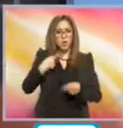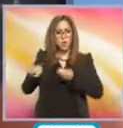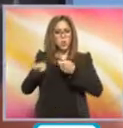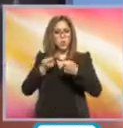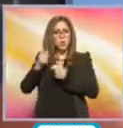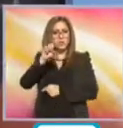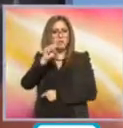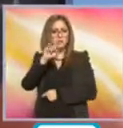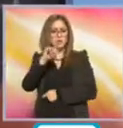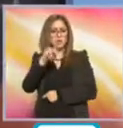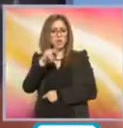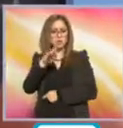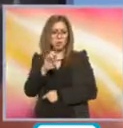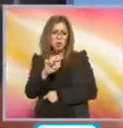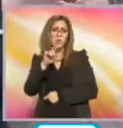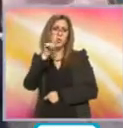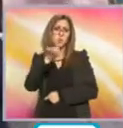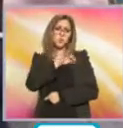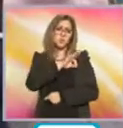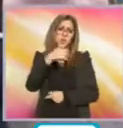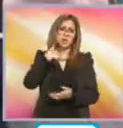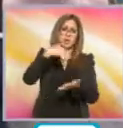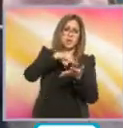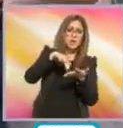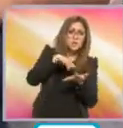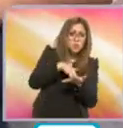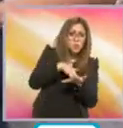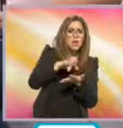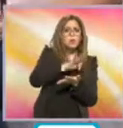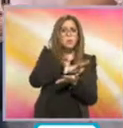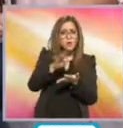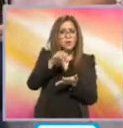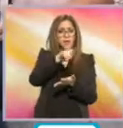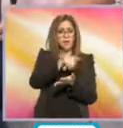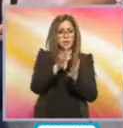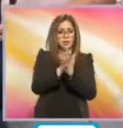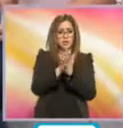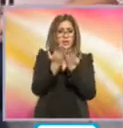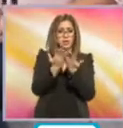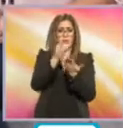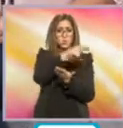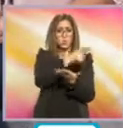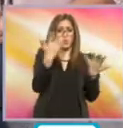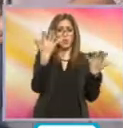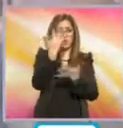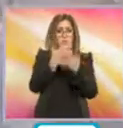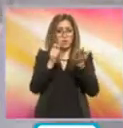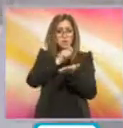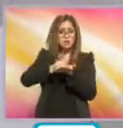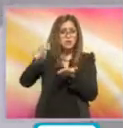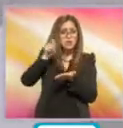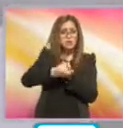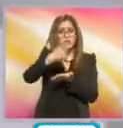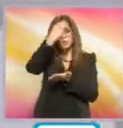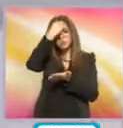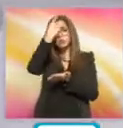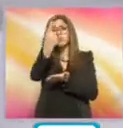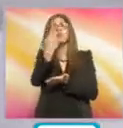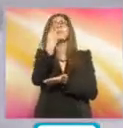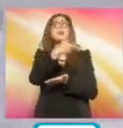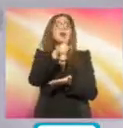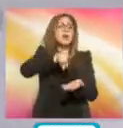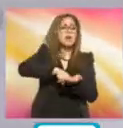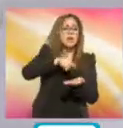la lectura puede ser un buen recurso. Y en esta ocasión nos traes también un libro que habla precisamente de esto. Es tuyo, es de tu autoría. Cuéntanos, ¿qué podemos encontrar en